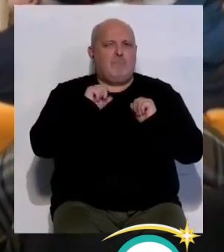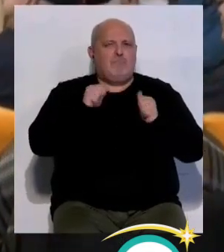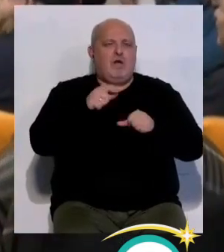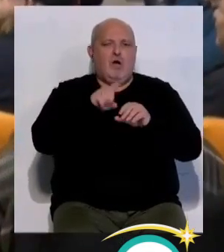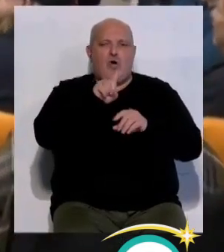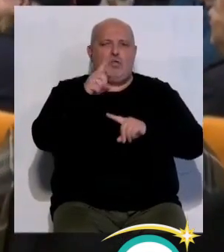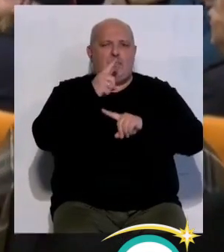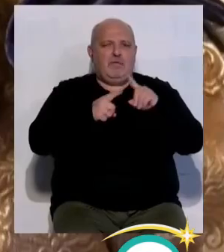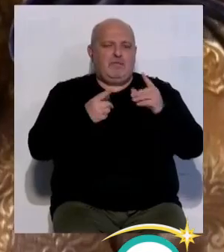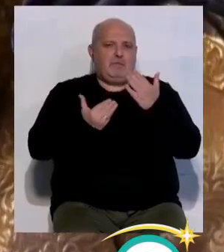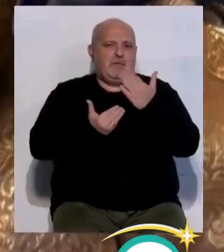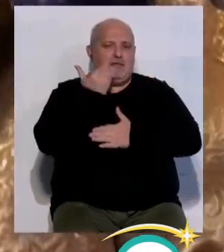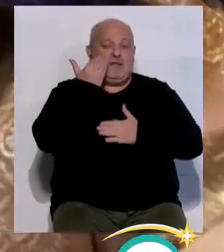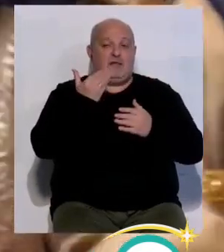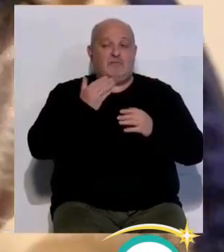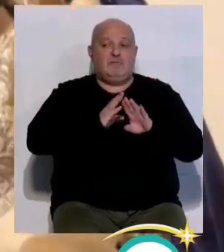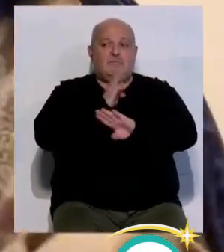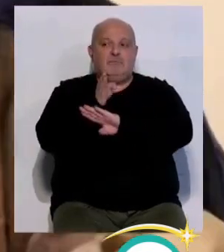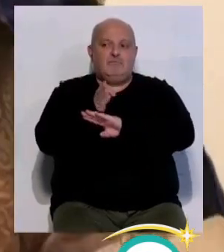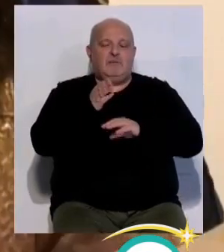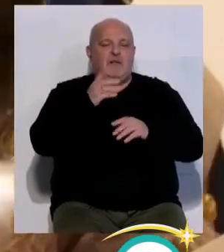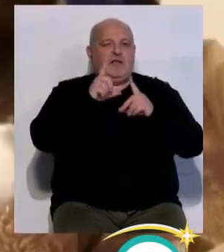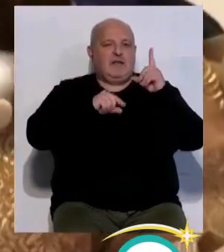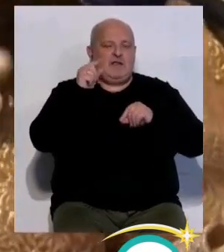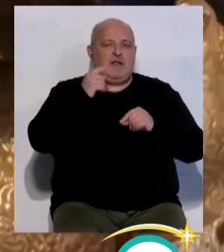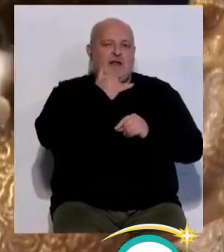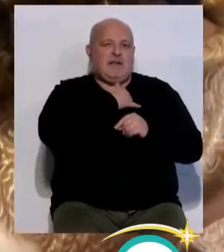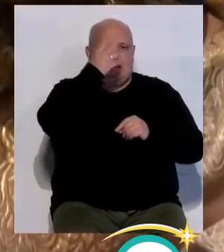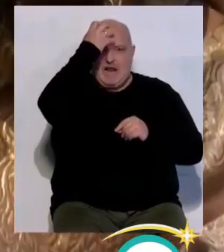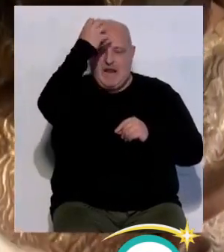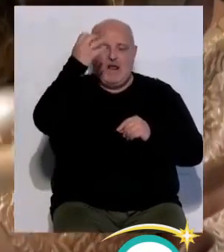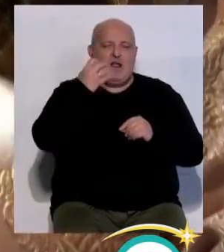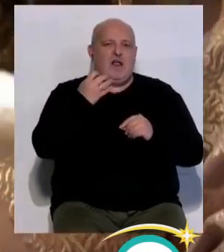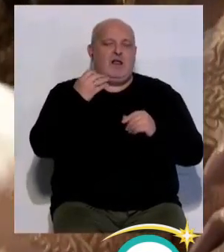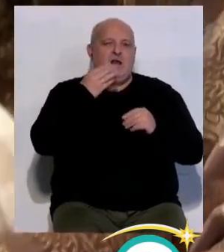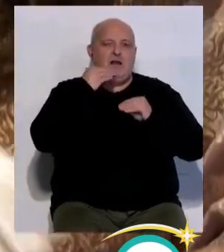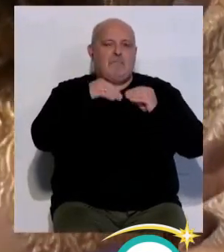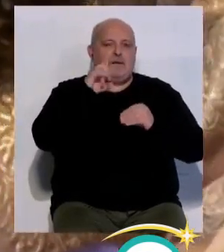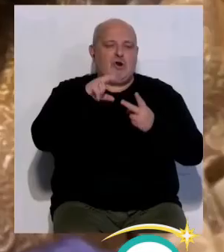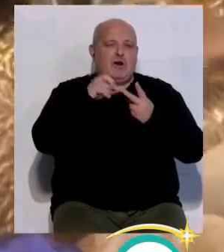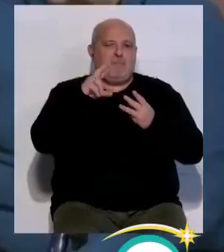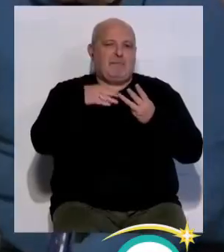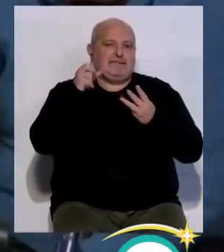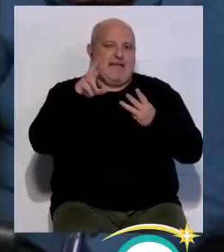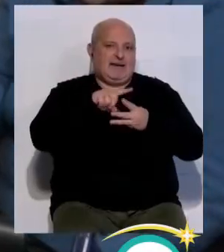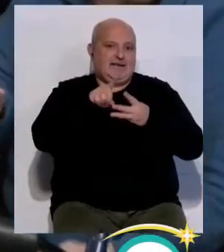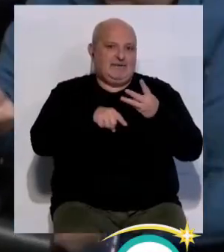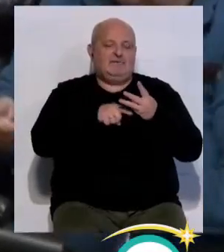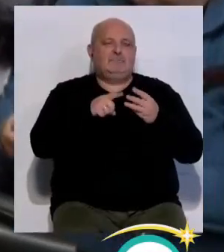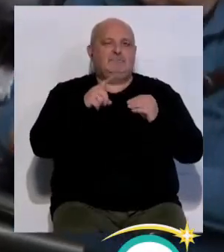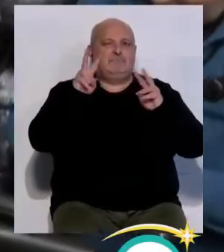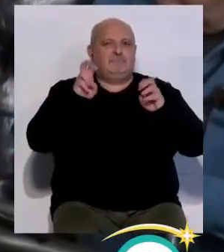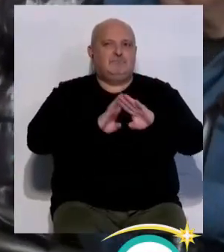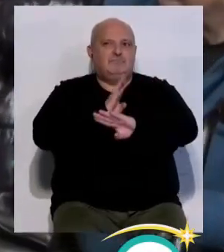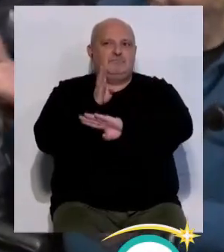a las 11:30 de la mañana cuando el cortejo formado por la Estrella, Cartera Real y los reyes Melchor, Gaspar y Baltasar hacían acto